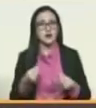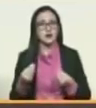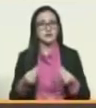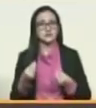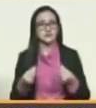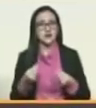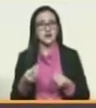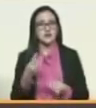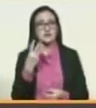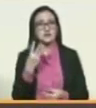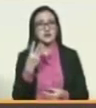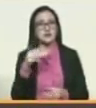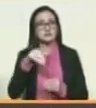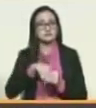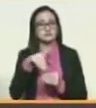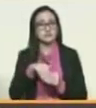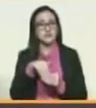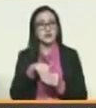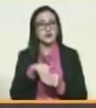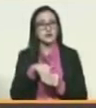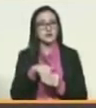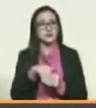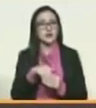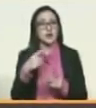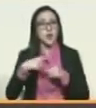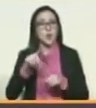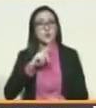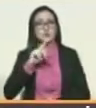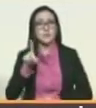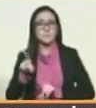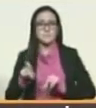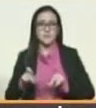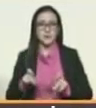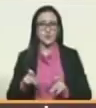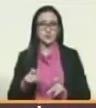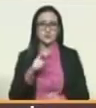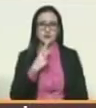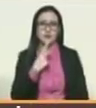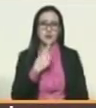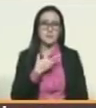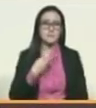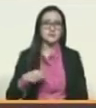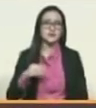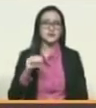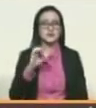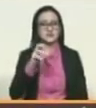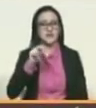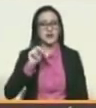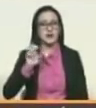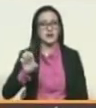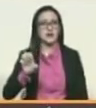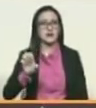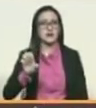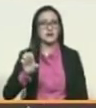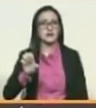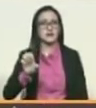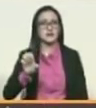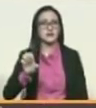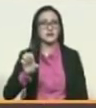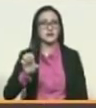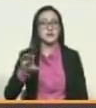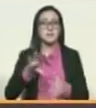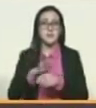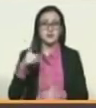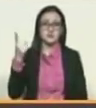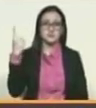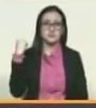tres eventos electorales? Y la otra pregunta, dirigida específicamente a la presidenta del Consejo Nacional Electoral, es que el martes